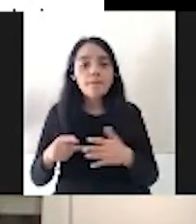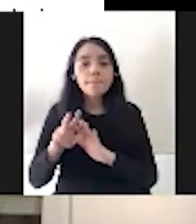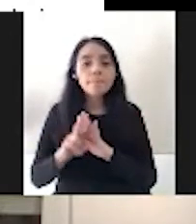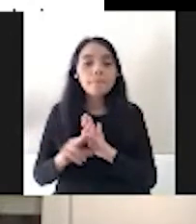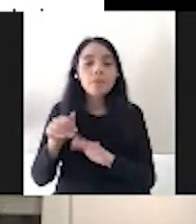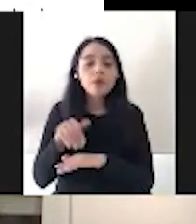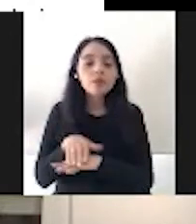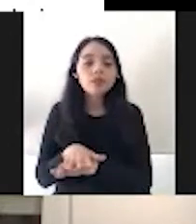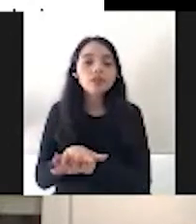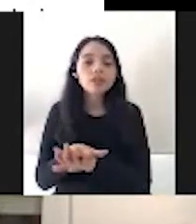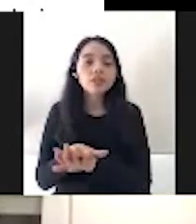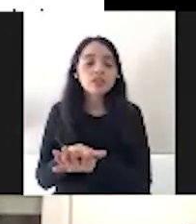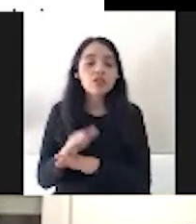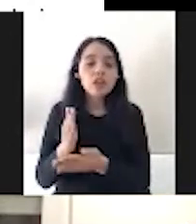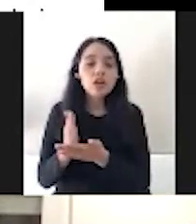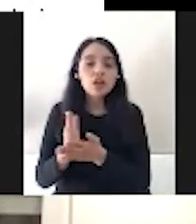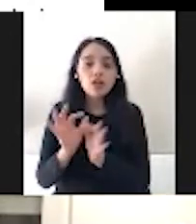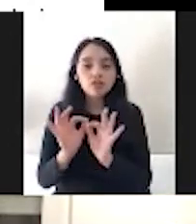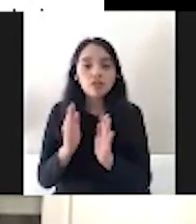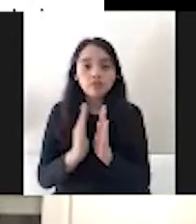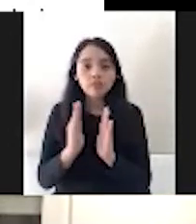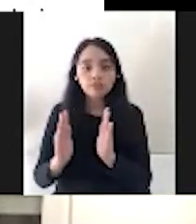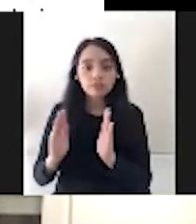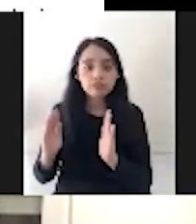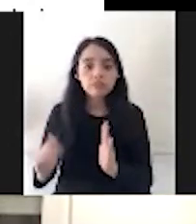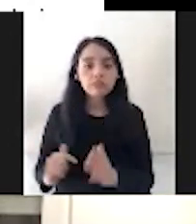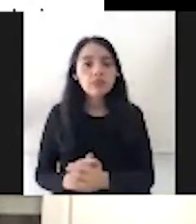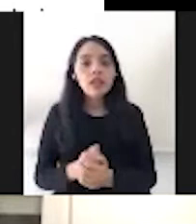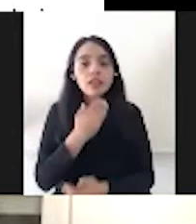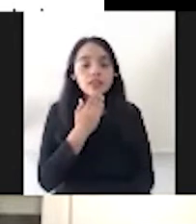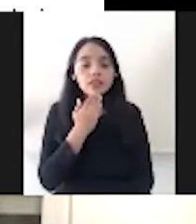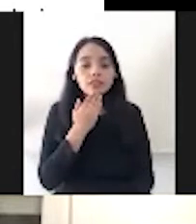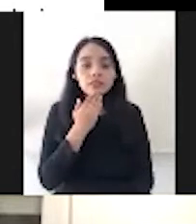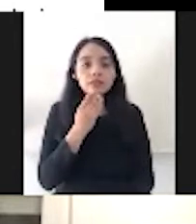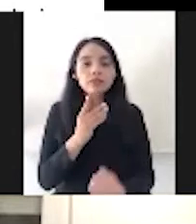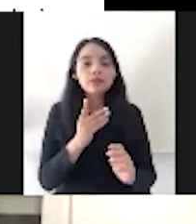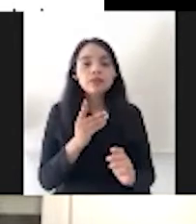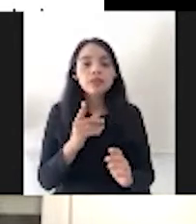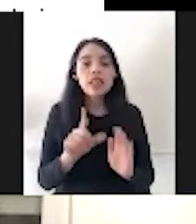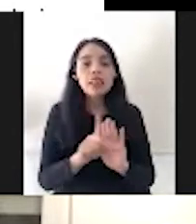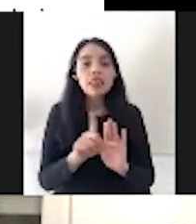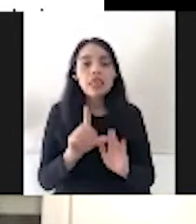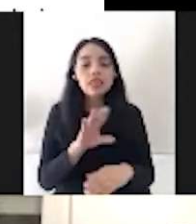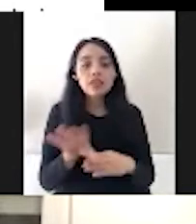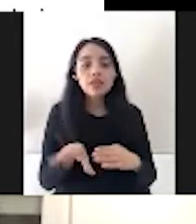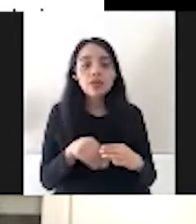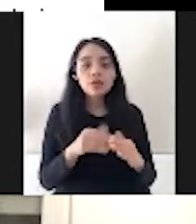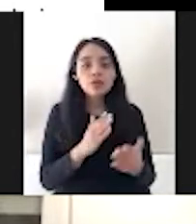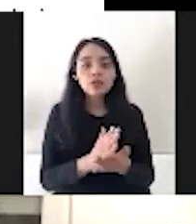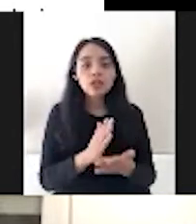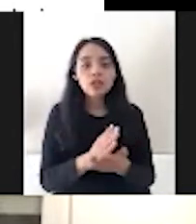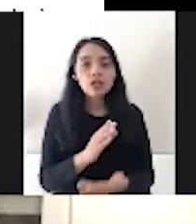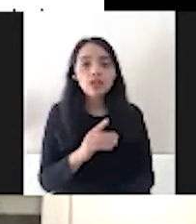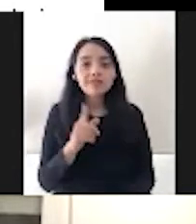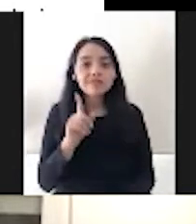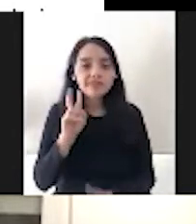más estructurado y esté más organizado. Y por último tenemos la ley de inclusión escolar, que habla sobre el copago, el lucro